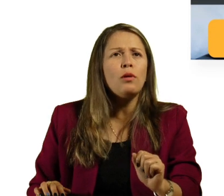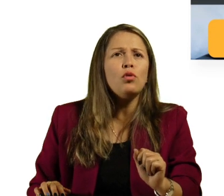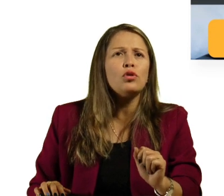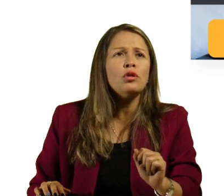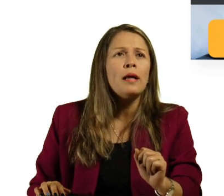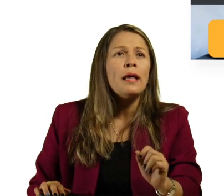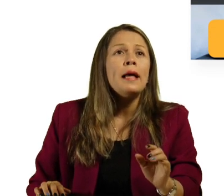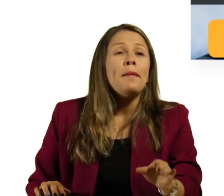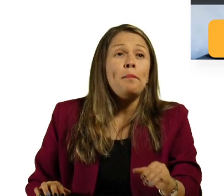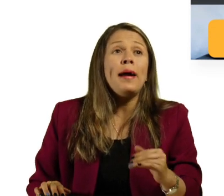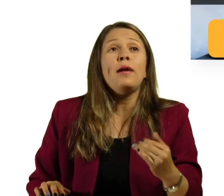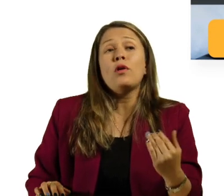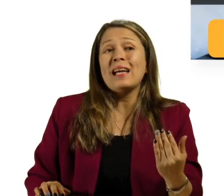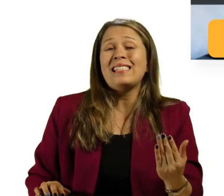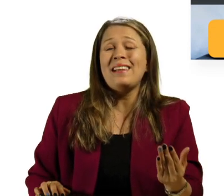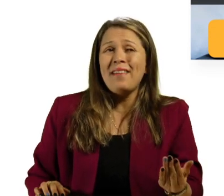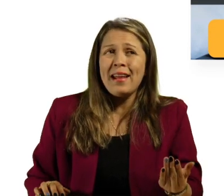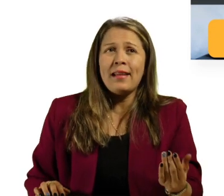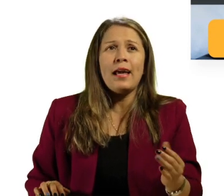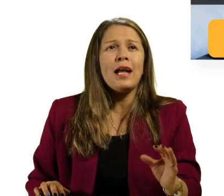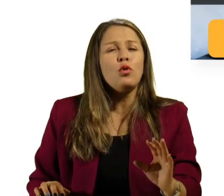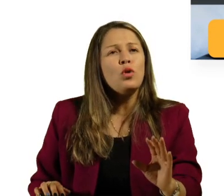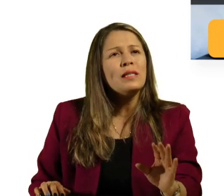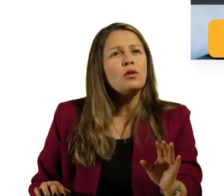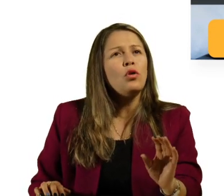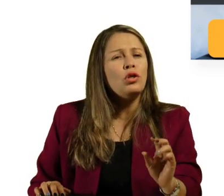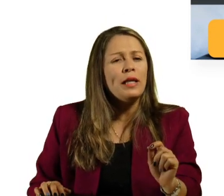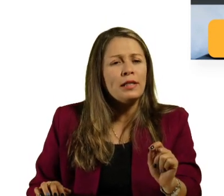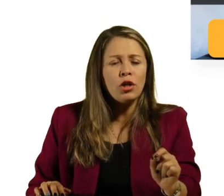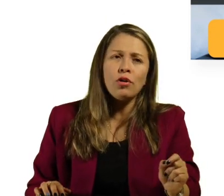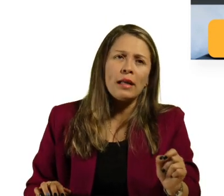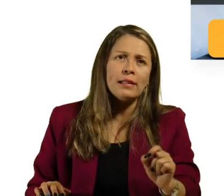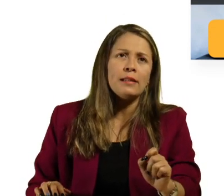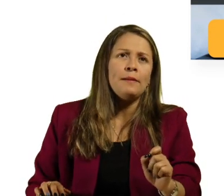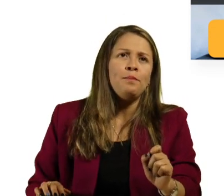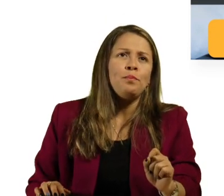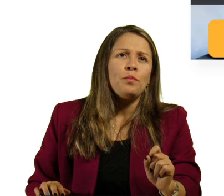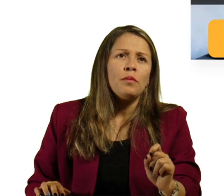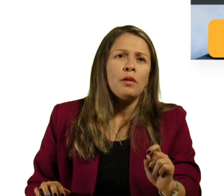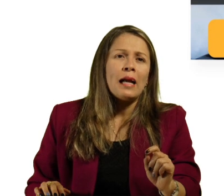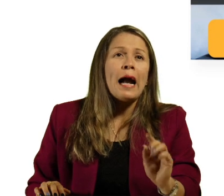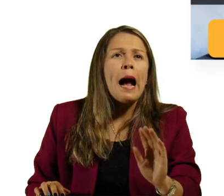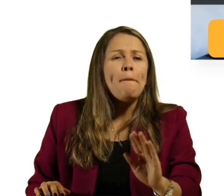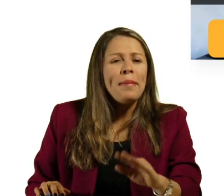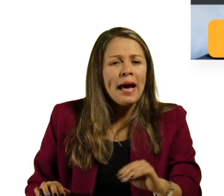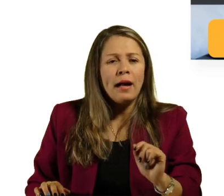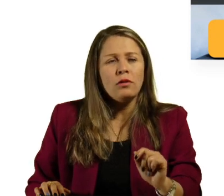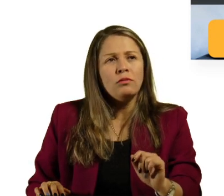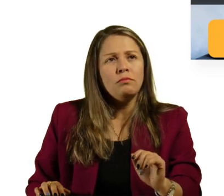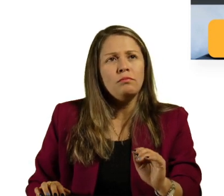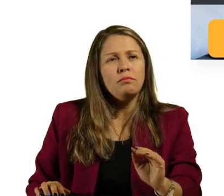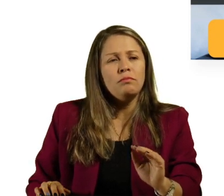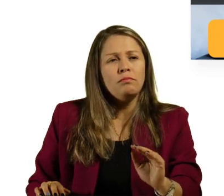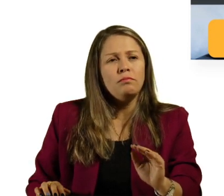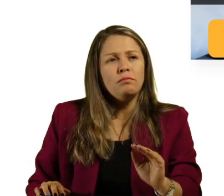sus recursos, pero que si ven que algunas condiciones